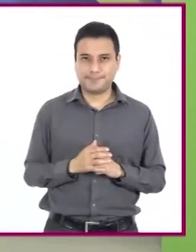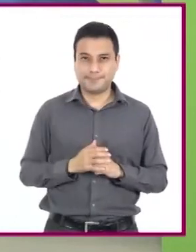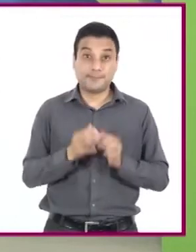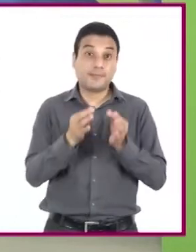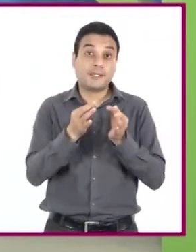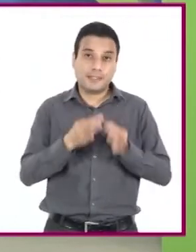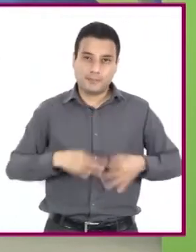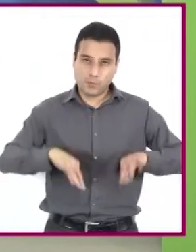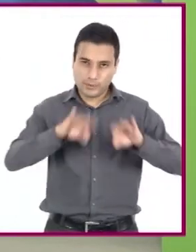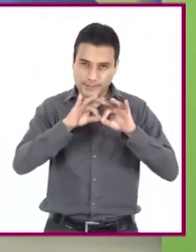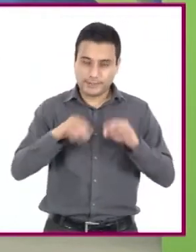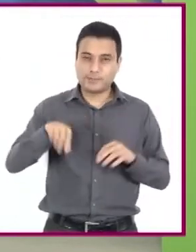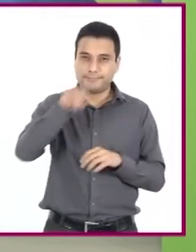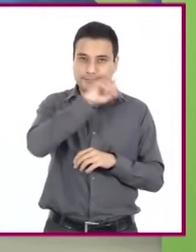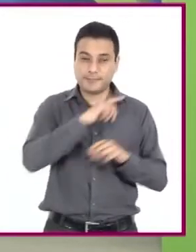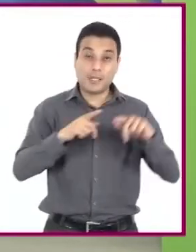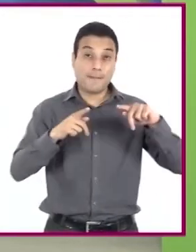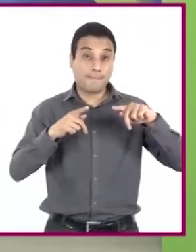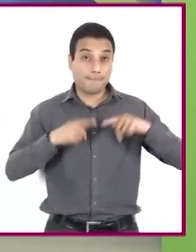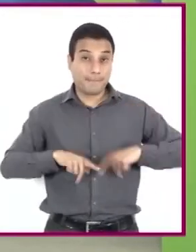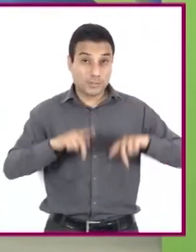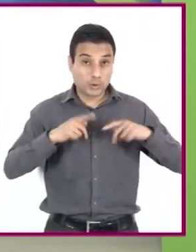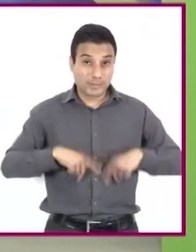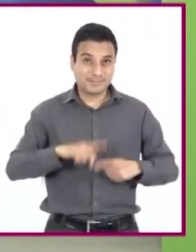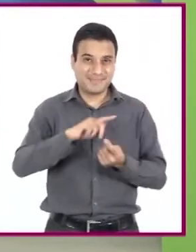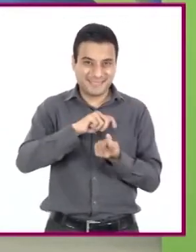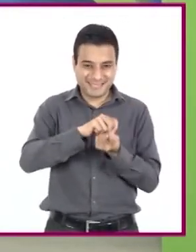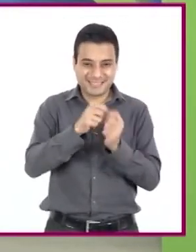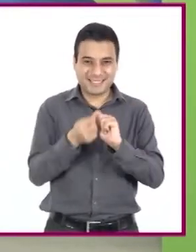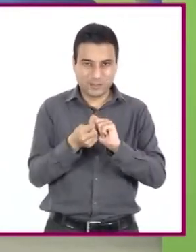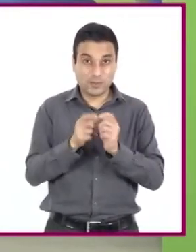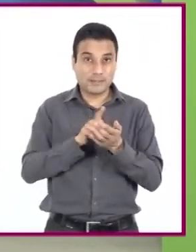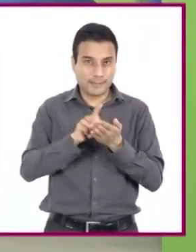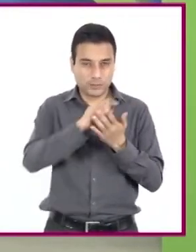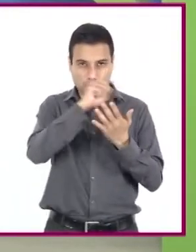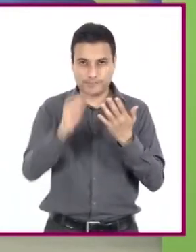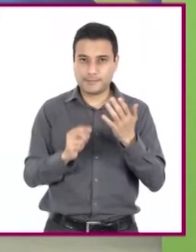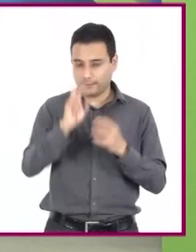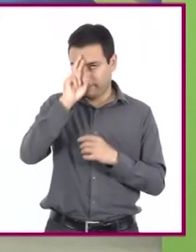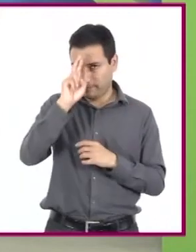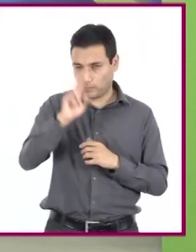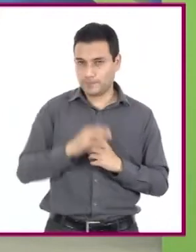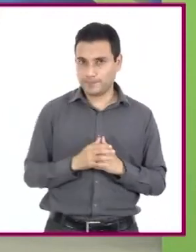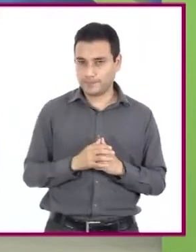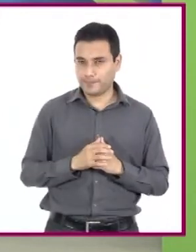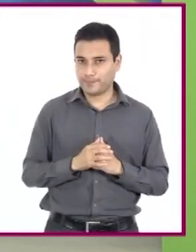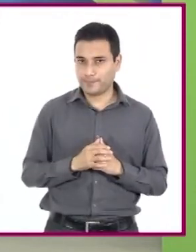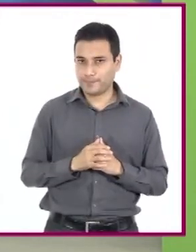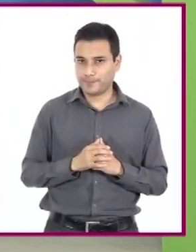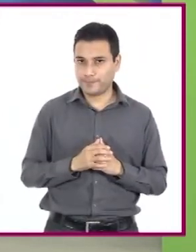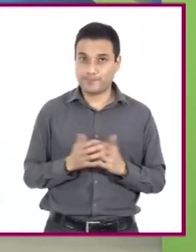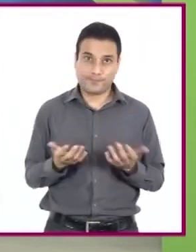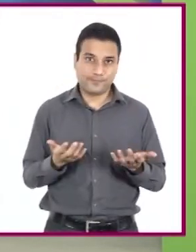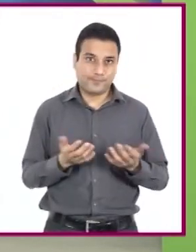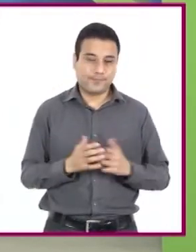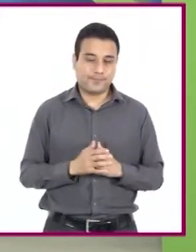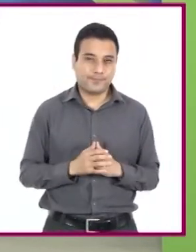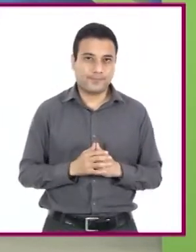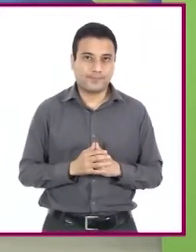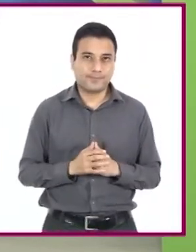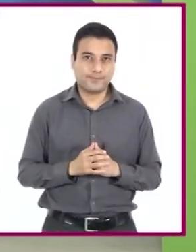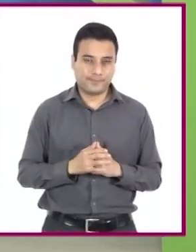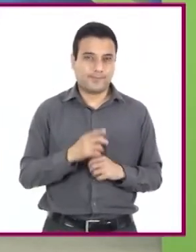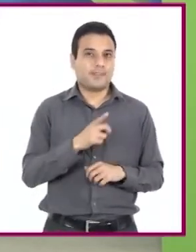importante asegurar los derechos de las personas transgénero y de otras categorías, pues es una parte inherente de